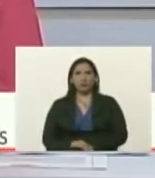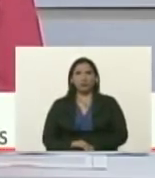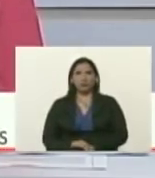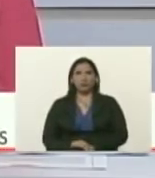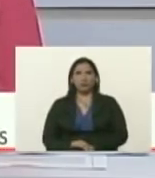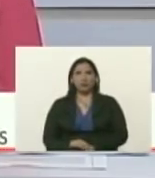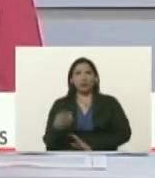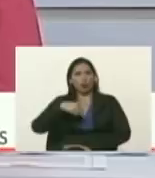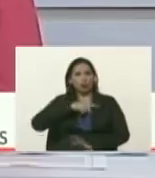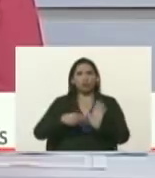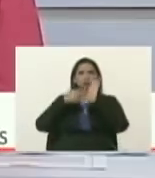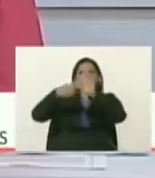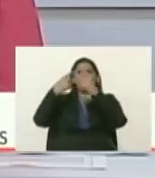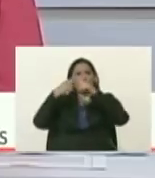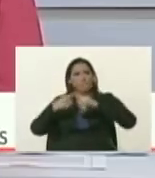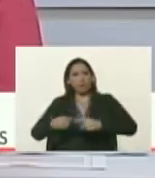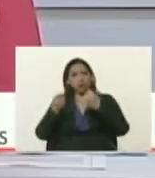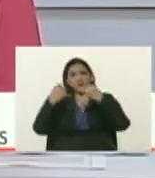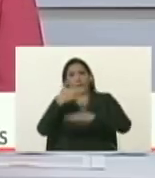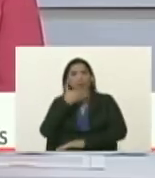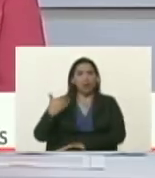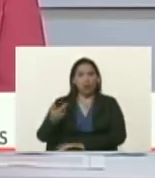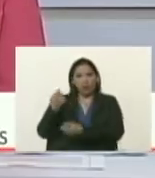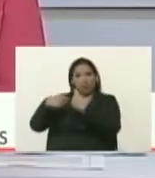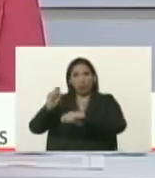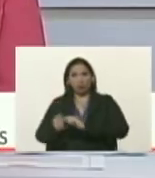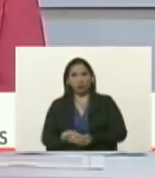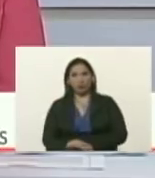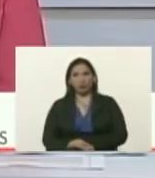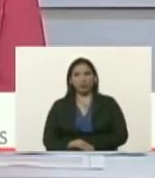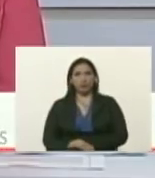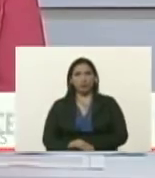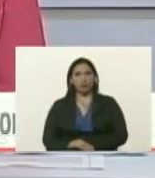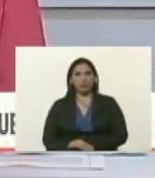Lo demostramos con números, es uno de los mejores negocios,